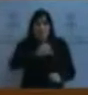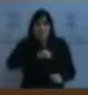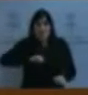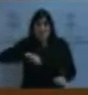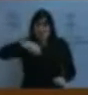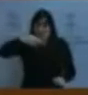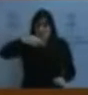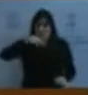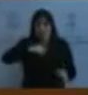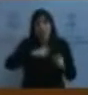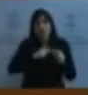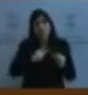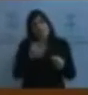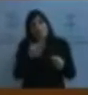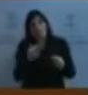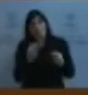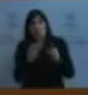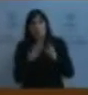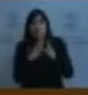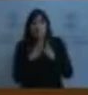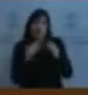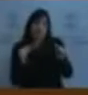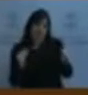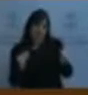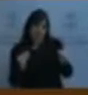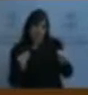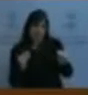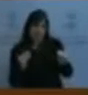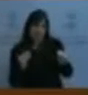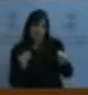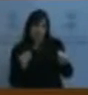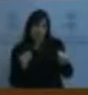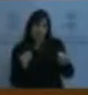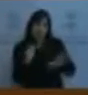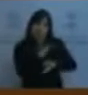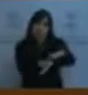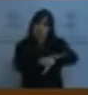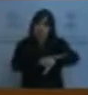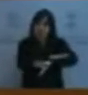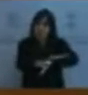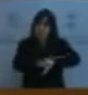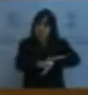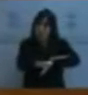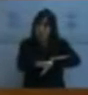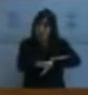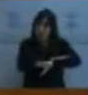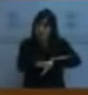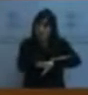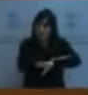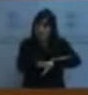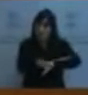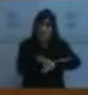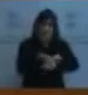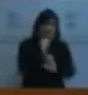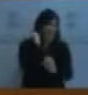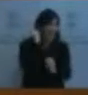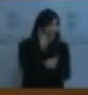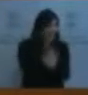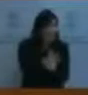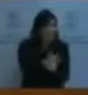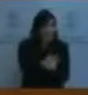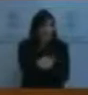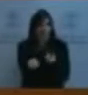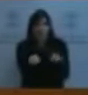que Andalucía, que el Gobierno no ha hecho la apuesta de regular una ley de emprendedores en una